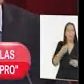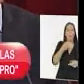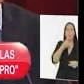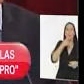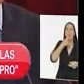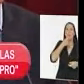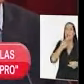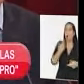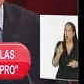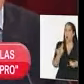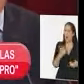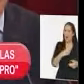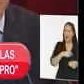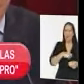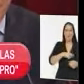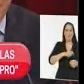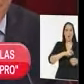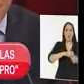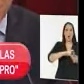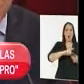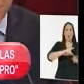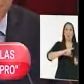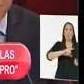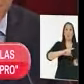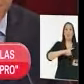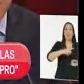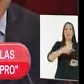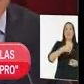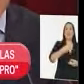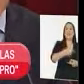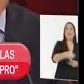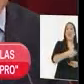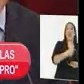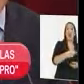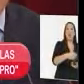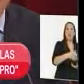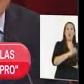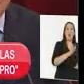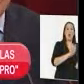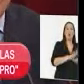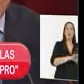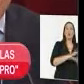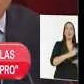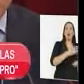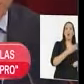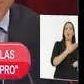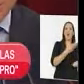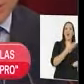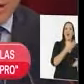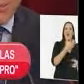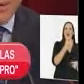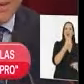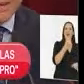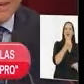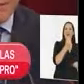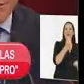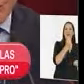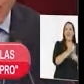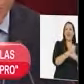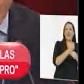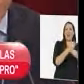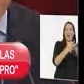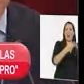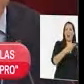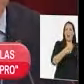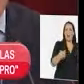que convocaba, que escuchaba. De hecho, lo primero que dijo Macri en el discurso, lo primero que dijo fue eso. Ahora, el tema de las elecciones. El tema de